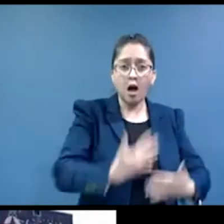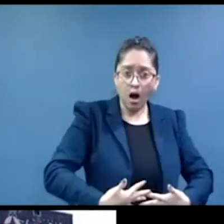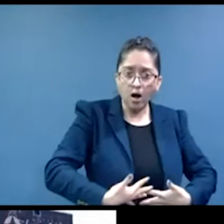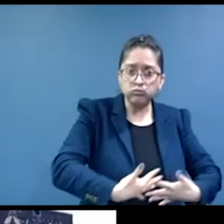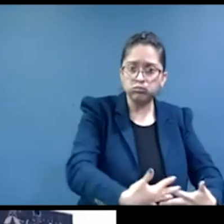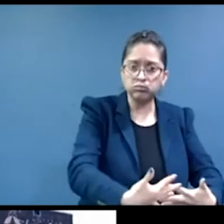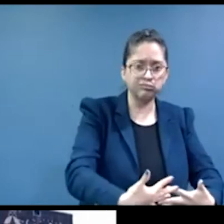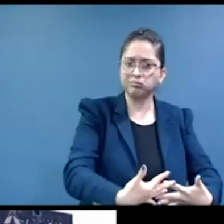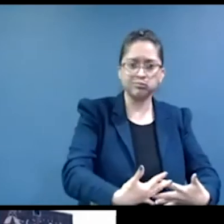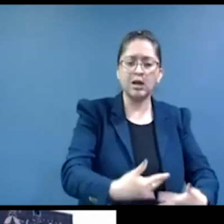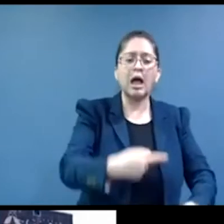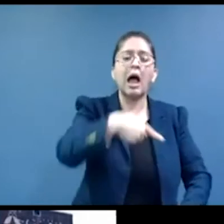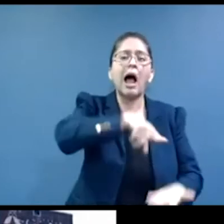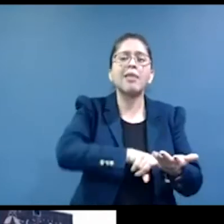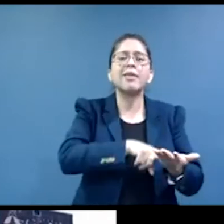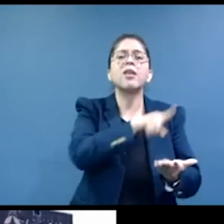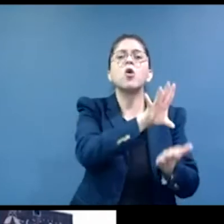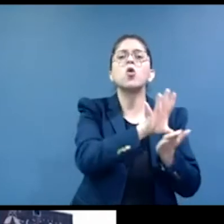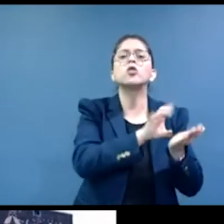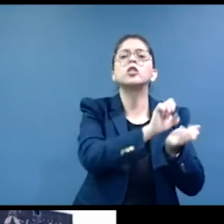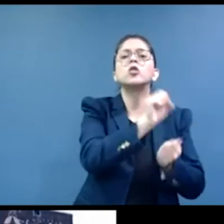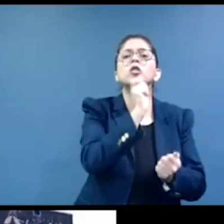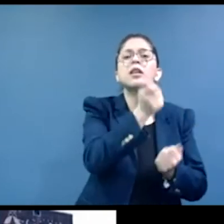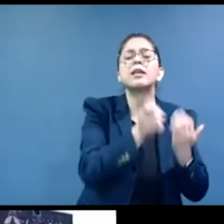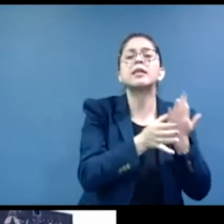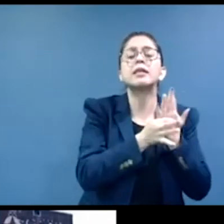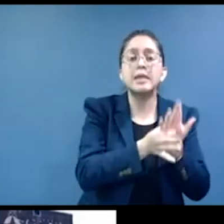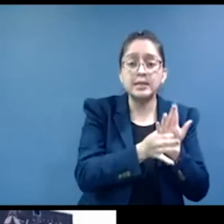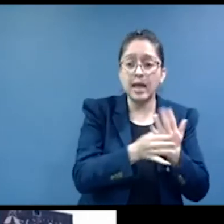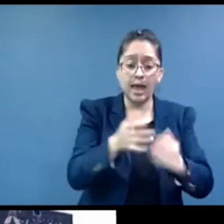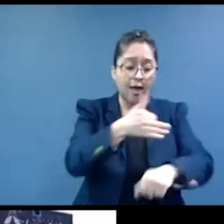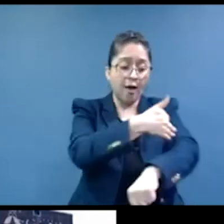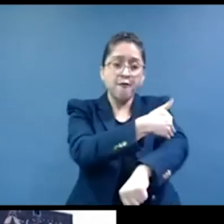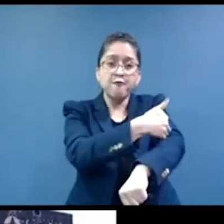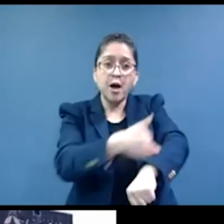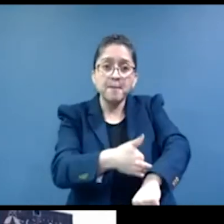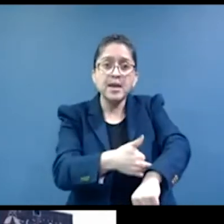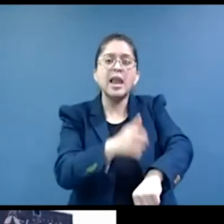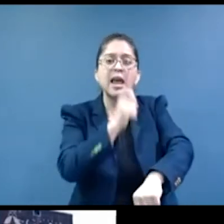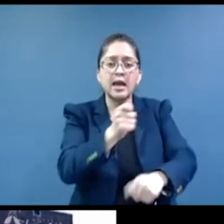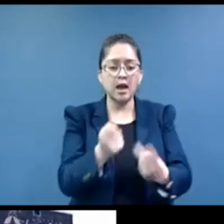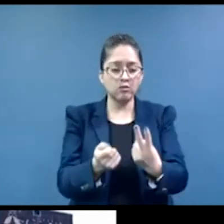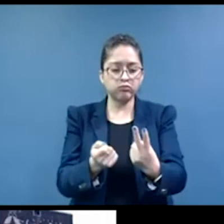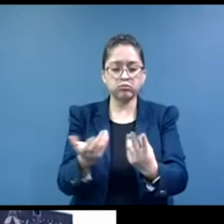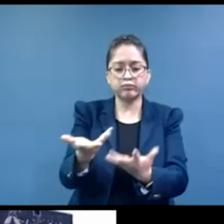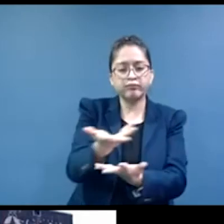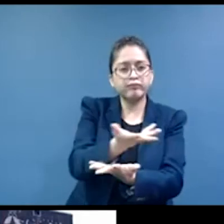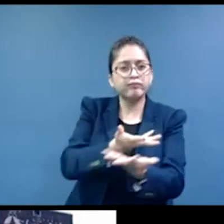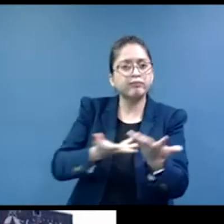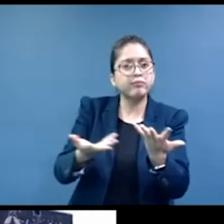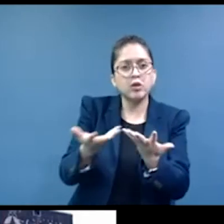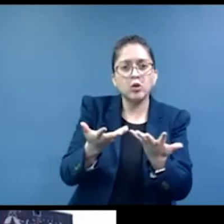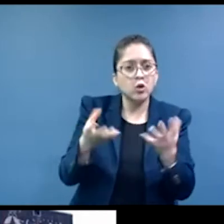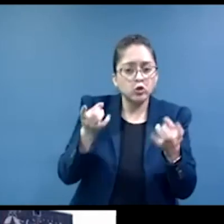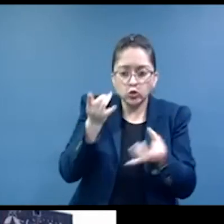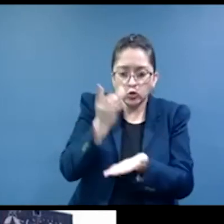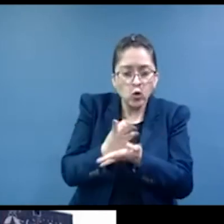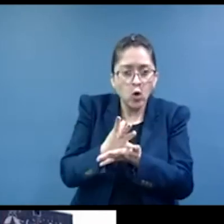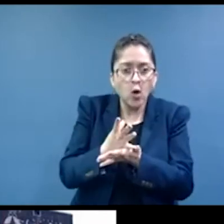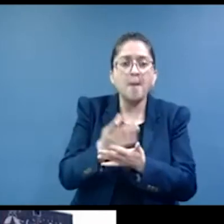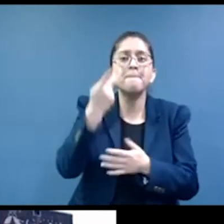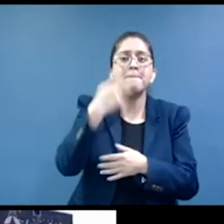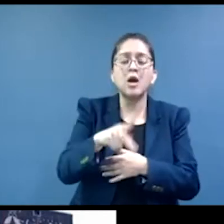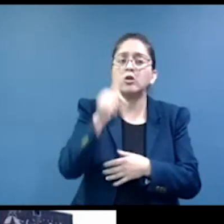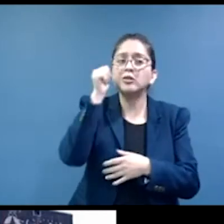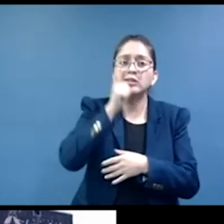tutela es esta, la familia entendida como una realidad social, ¿no? Y en ese sentido, bueno, pues la protección debe ser para todas